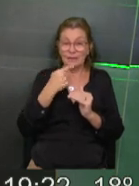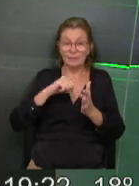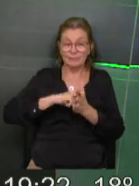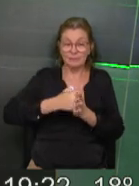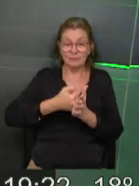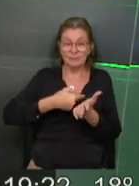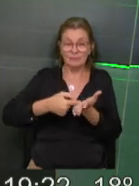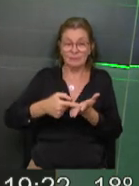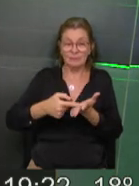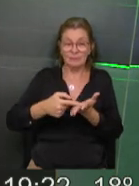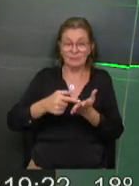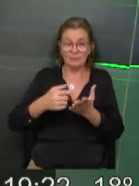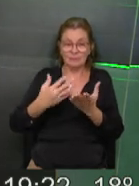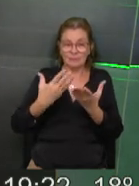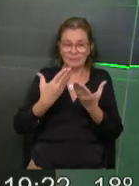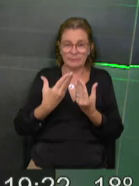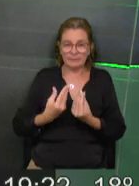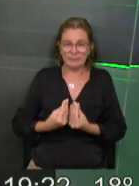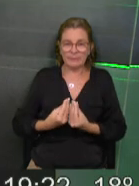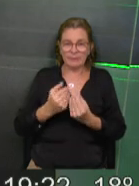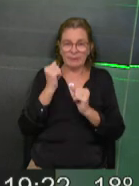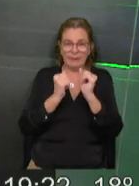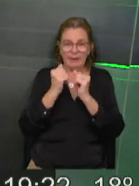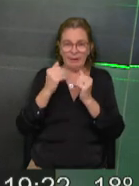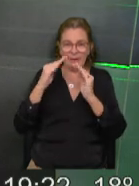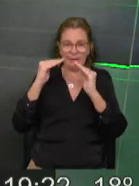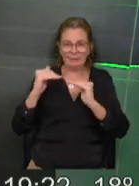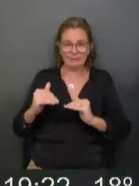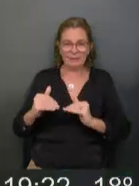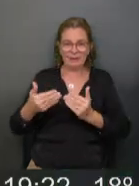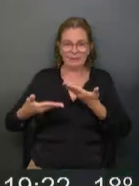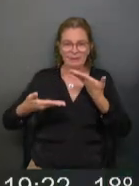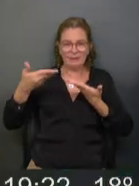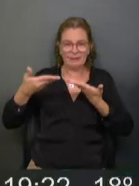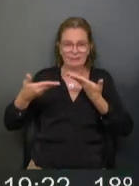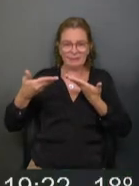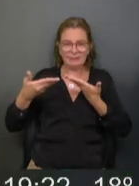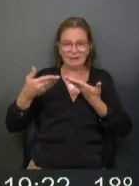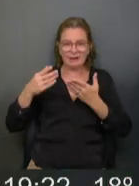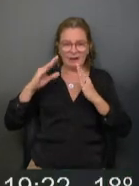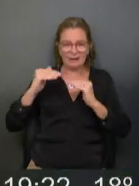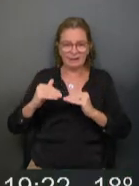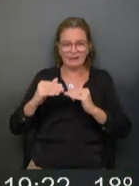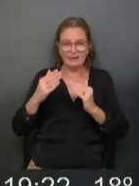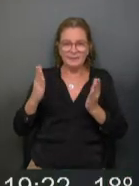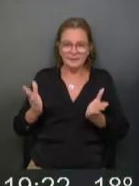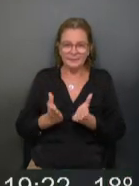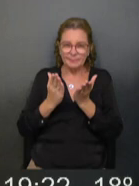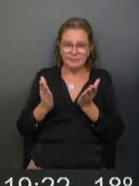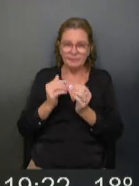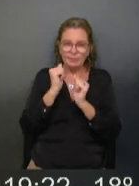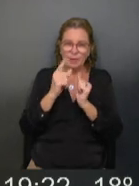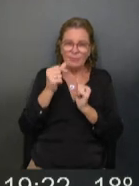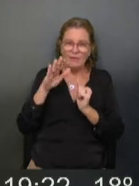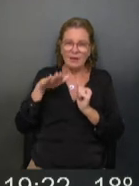lo que hace es intentar enfriar la economía para bajar la inflación. Bien. ¿Sí? Cuando la tasa baja, de alguna manera lo que intenta hacer es estimular la economía